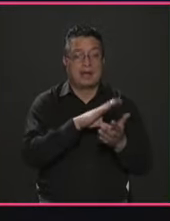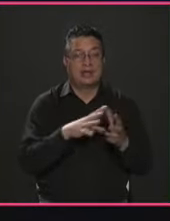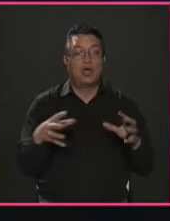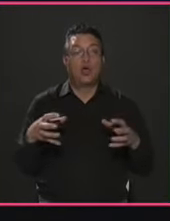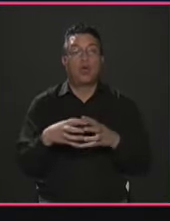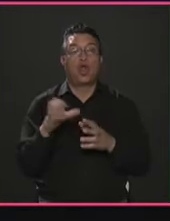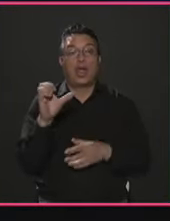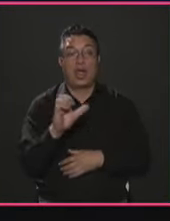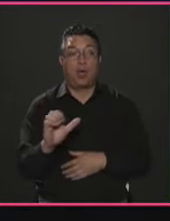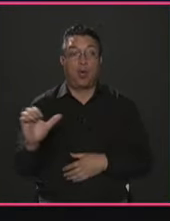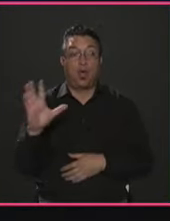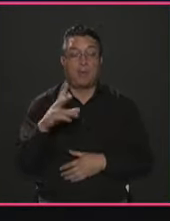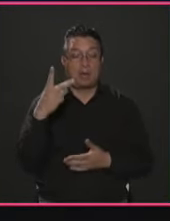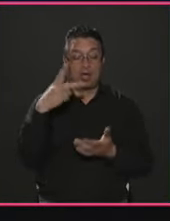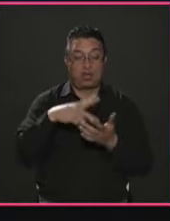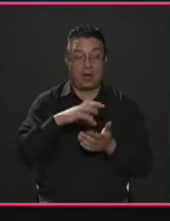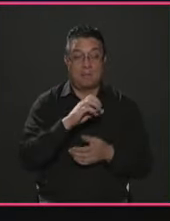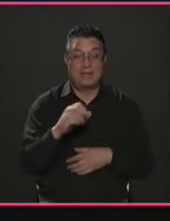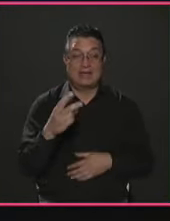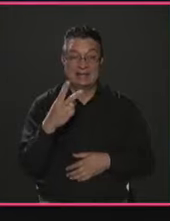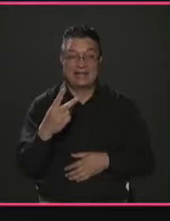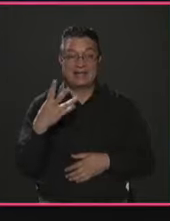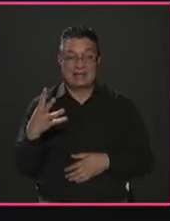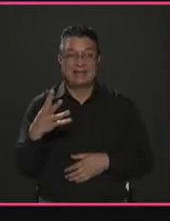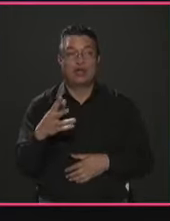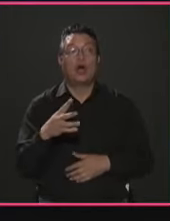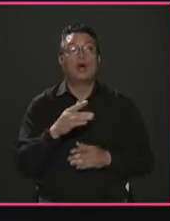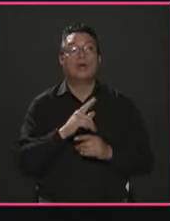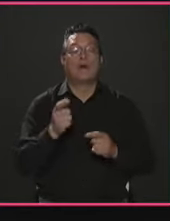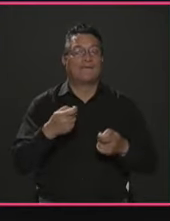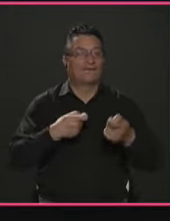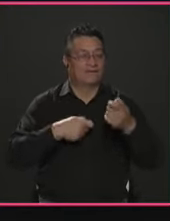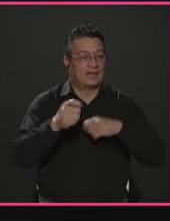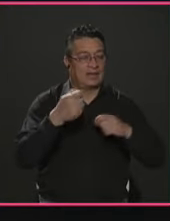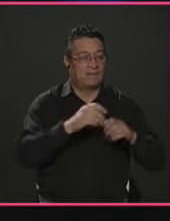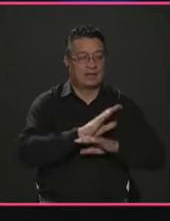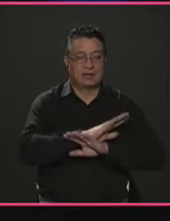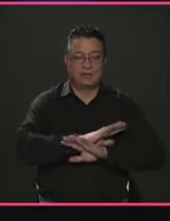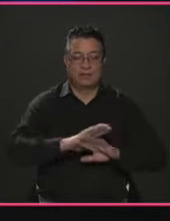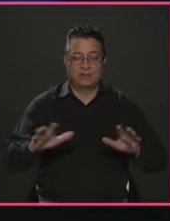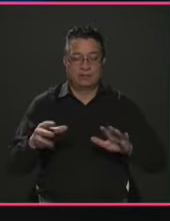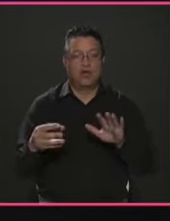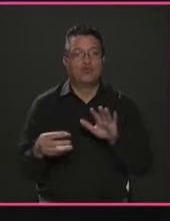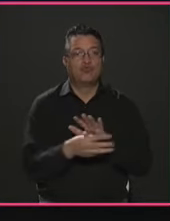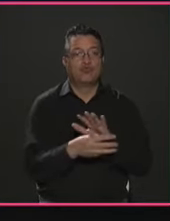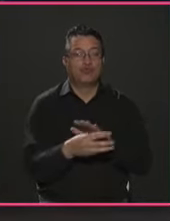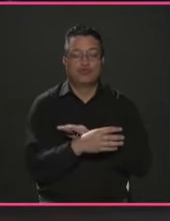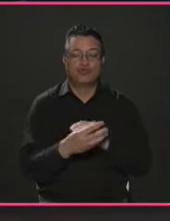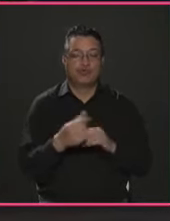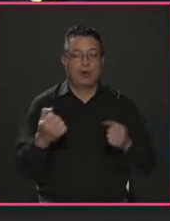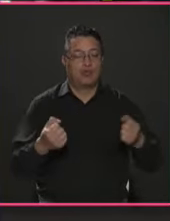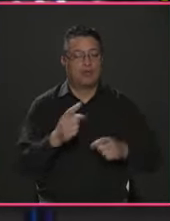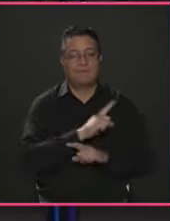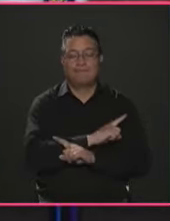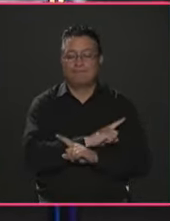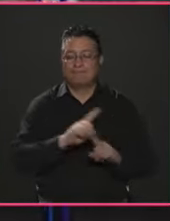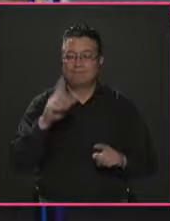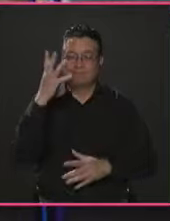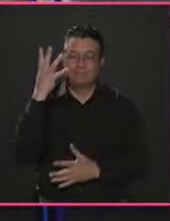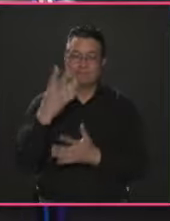general a partir del 2035 va a dejar de vender vehículos de combustión interna